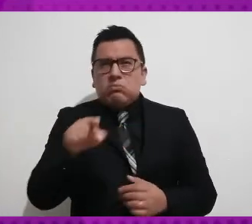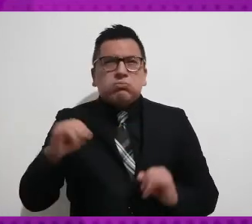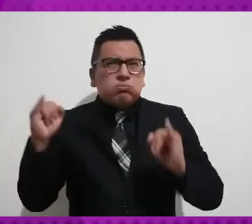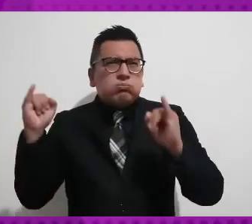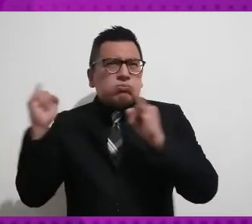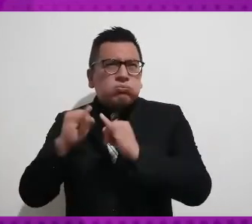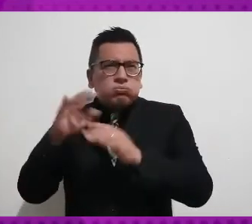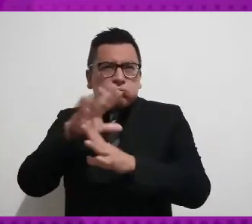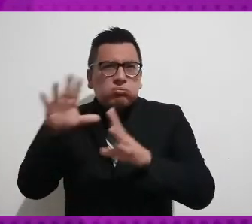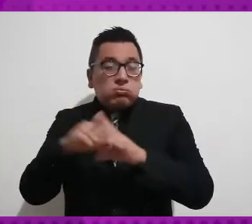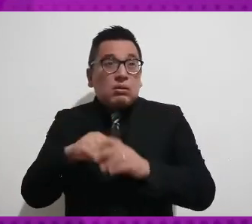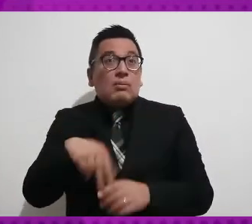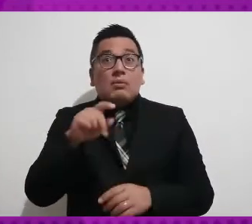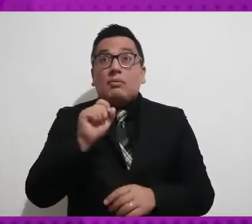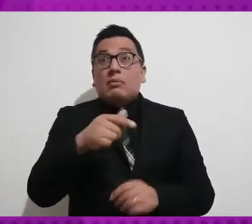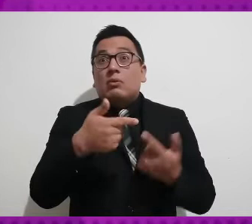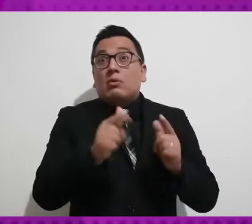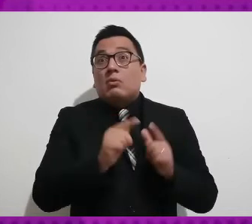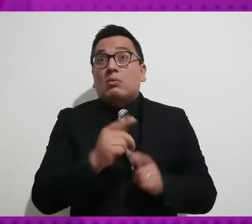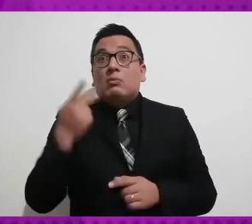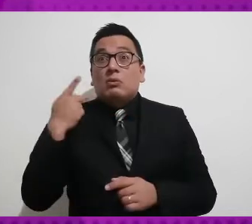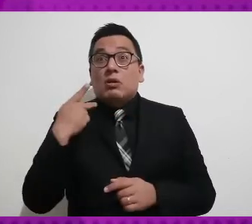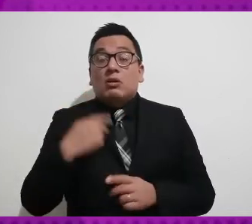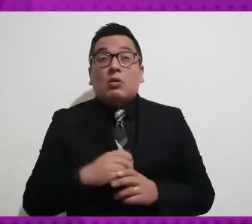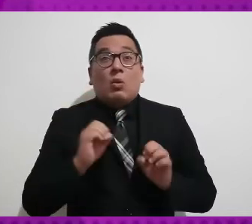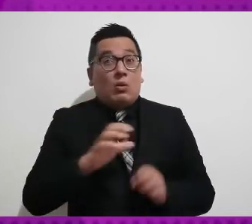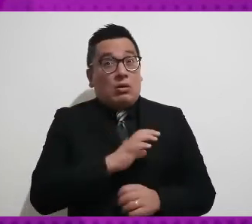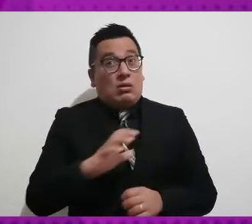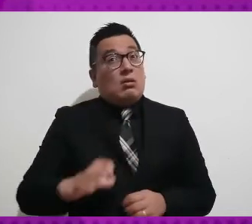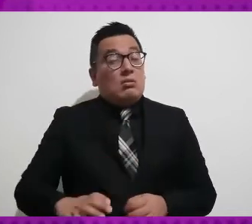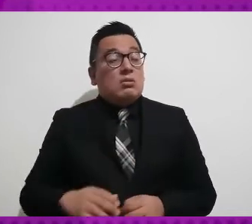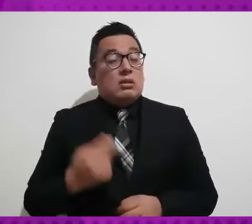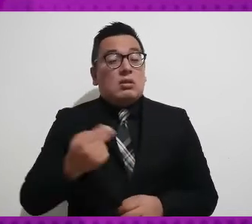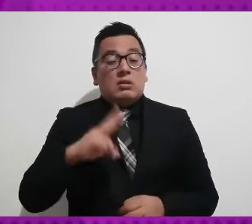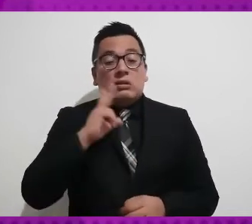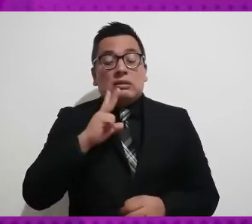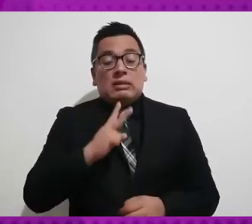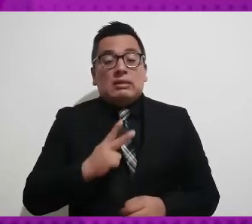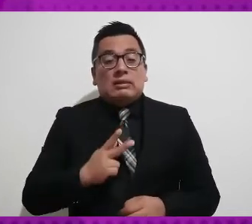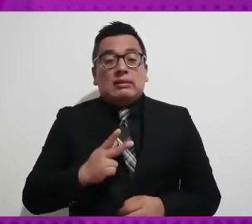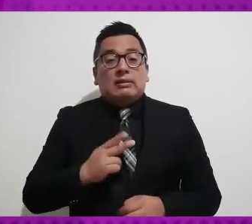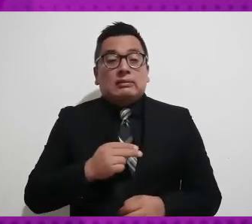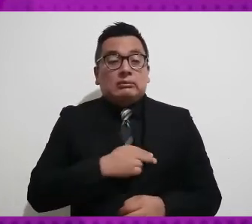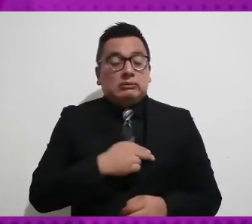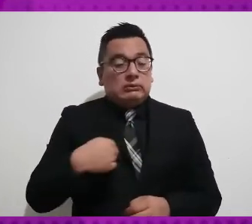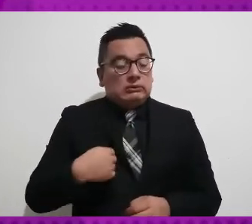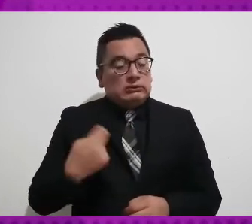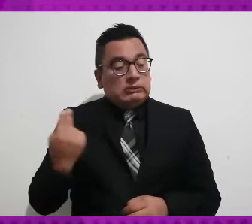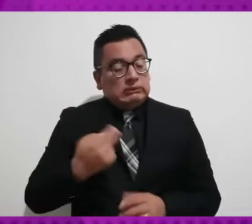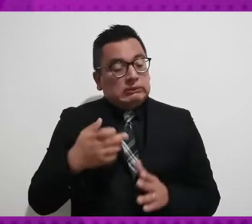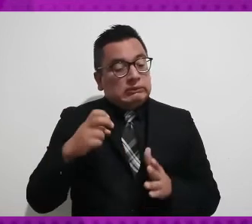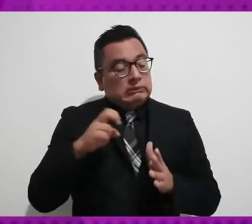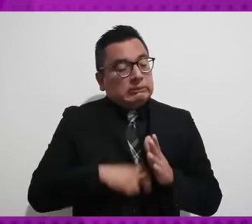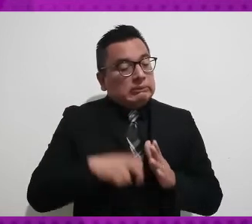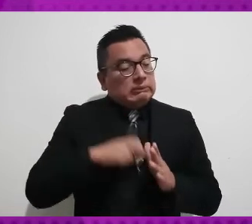pero también y sobre todo los partidos y sus candidatos, pues saquen cuentas y vean qué le quedan a deber a los ciudadanos, que me parece